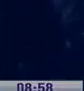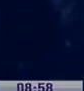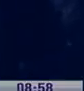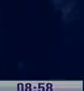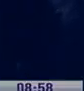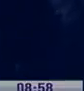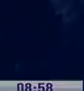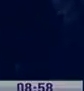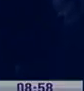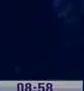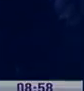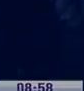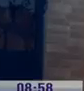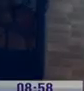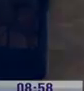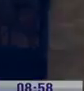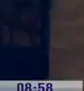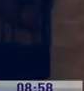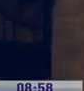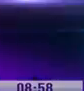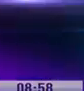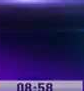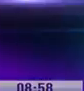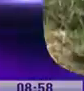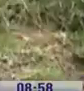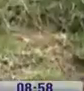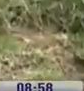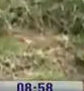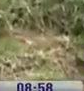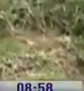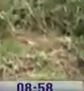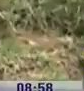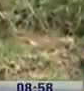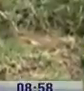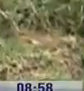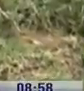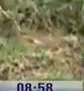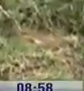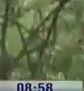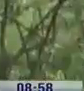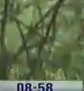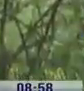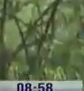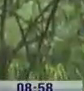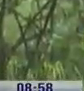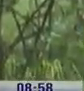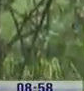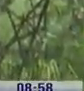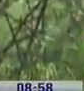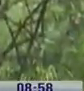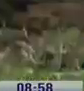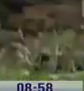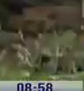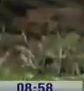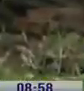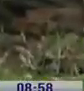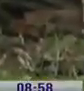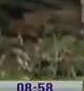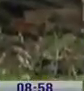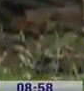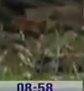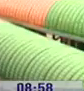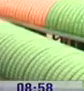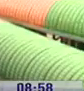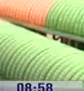no de la comunidad las acciones nobles también serán presentadas acá pues los vecinos y también las autoridades